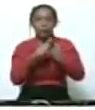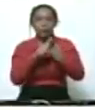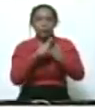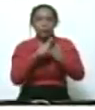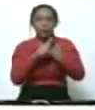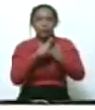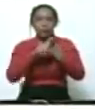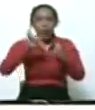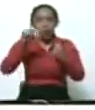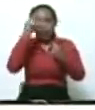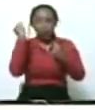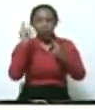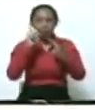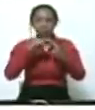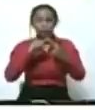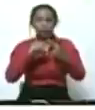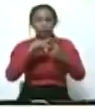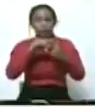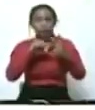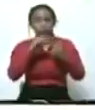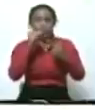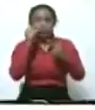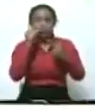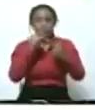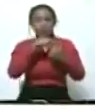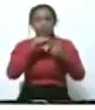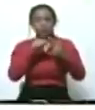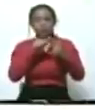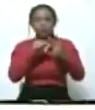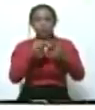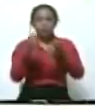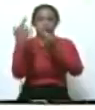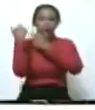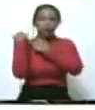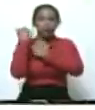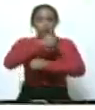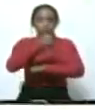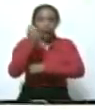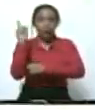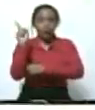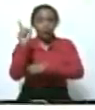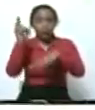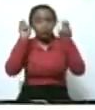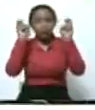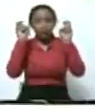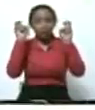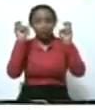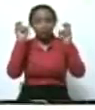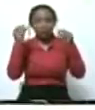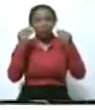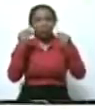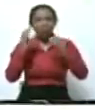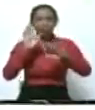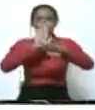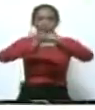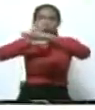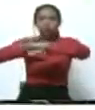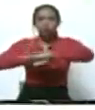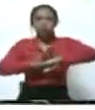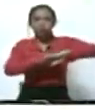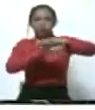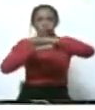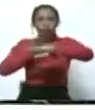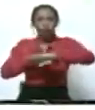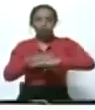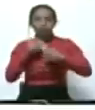y JPSUV Oliver Guzmán. Tendrá la responsabilidad por cada uno de estos sectores para la convocatoria